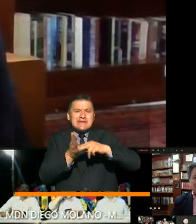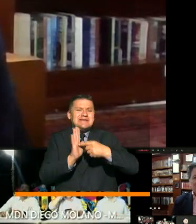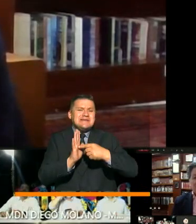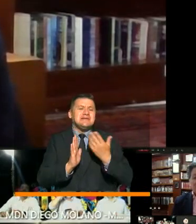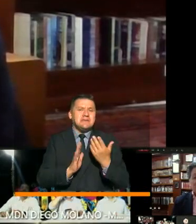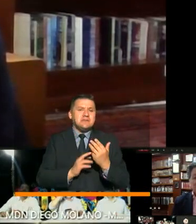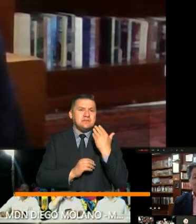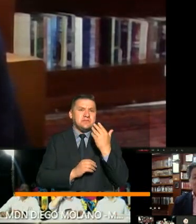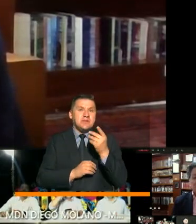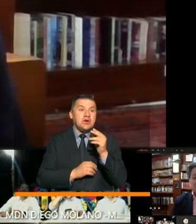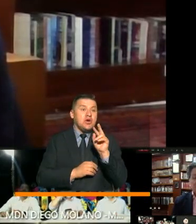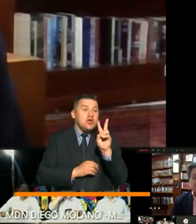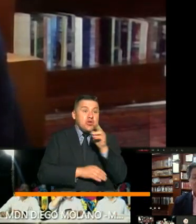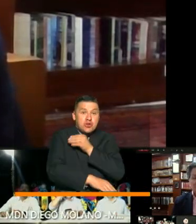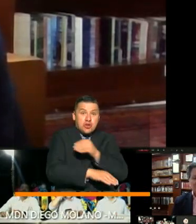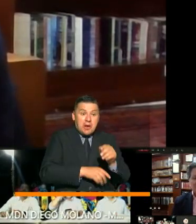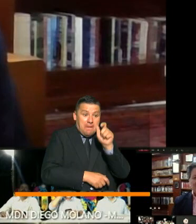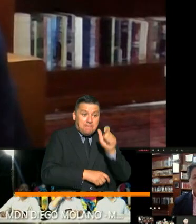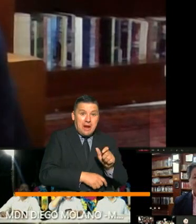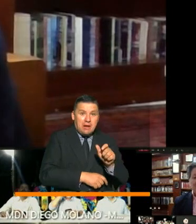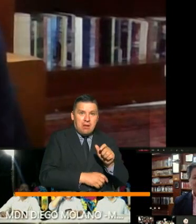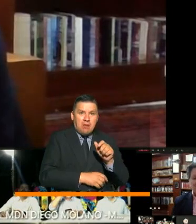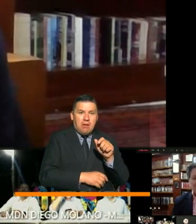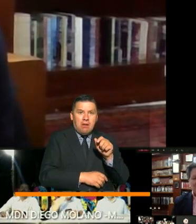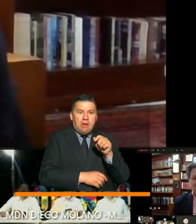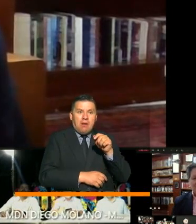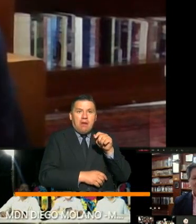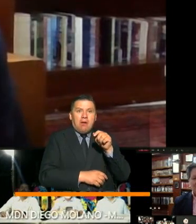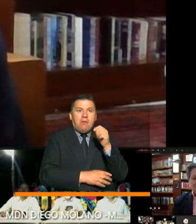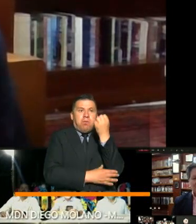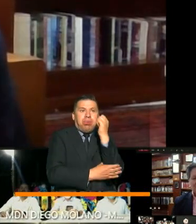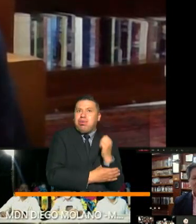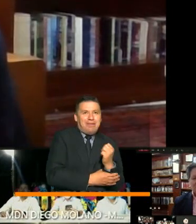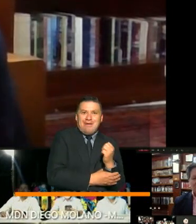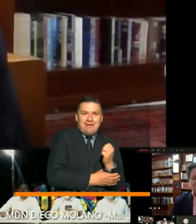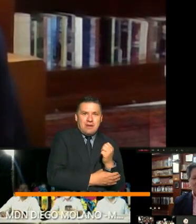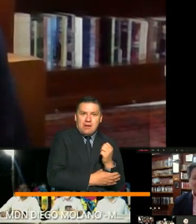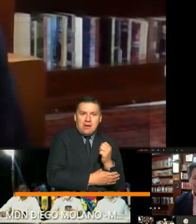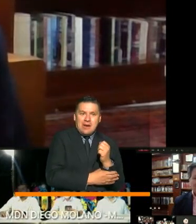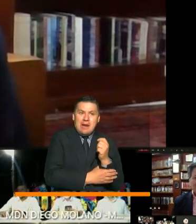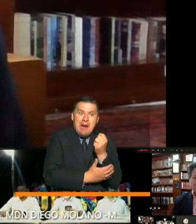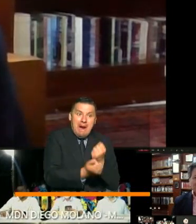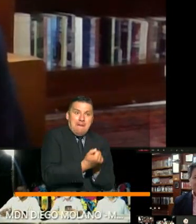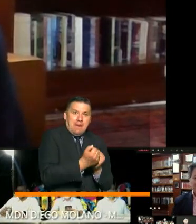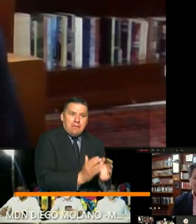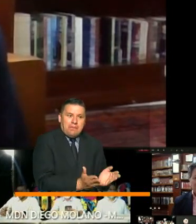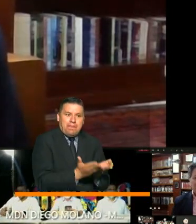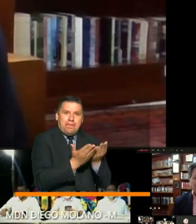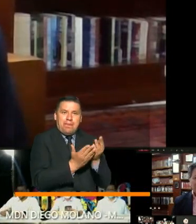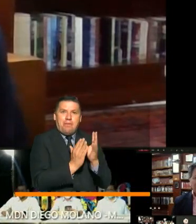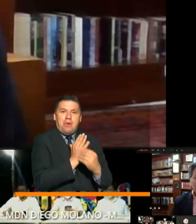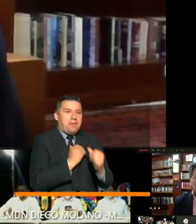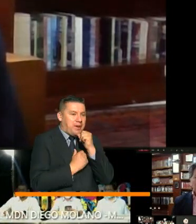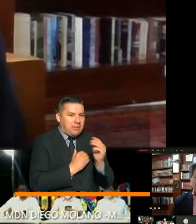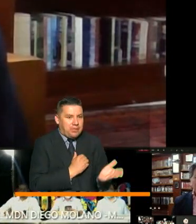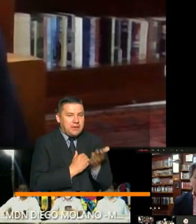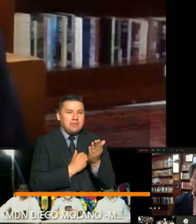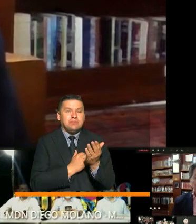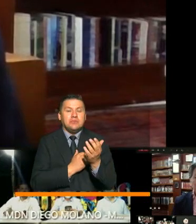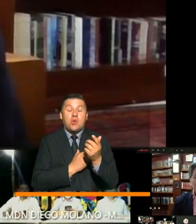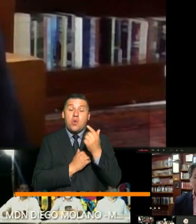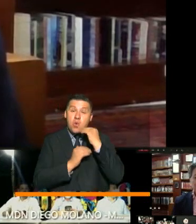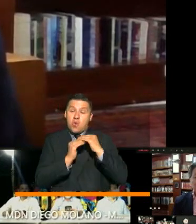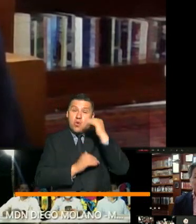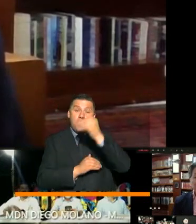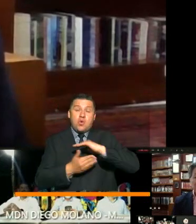que se ha evitado que 2 millones de personas caigan en esta situación. Y este efecto es incluso